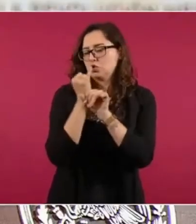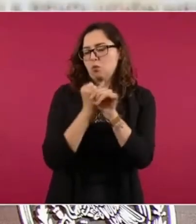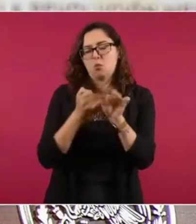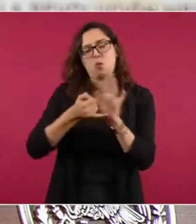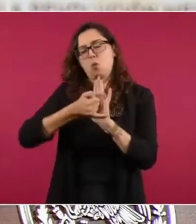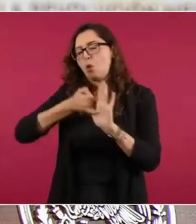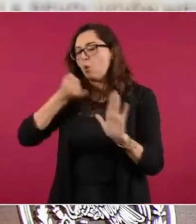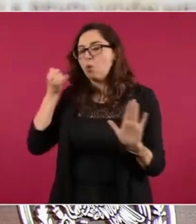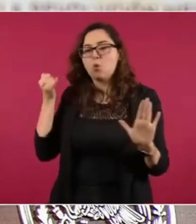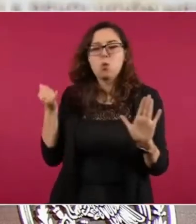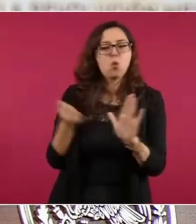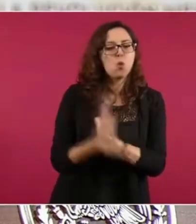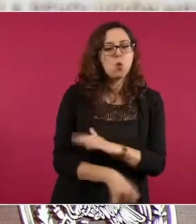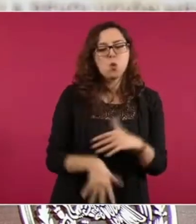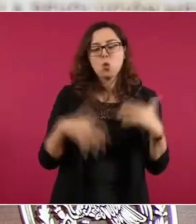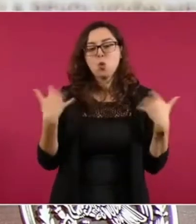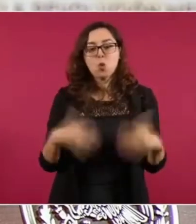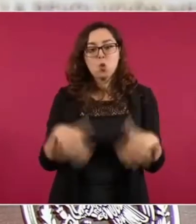Que qué barbaridad,